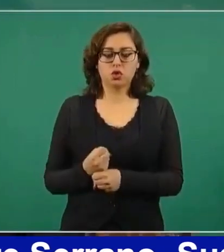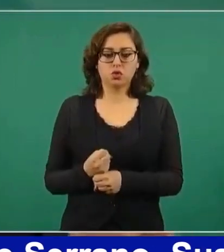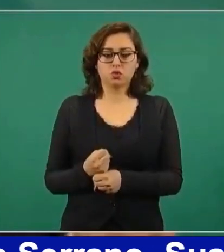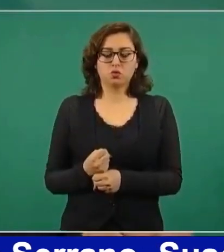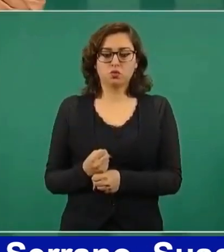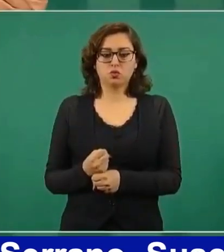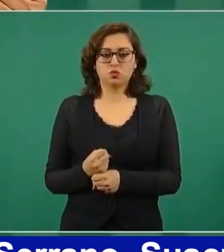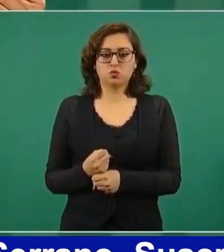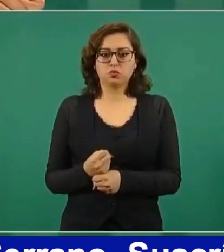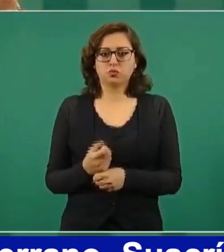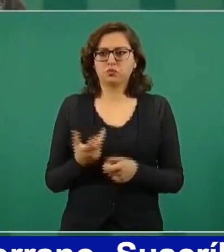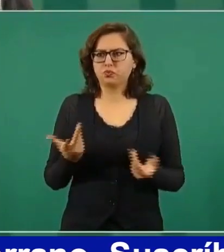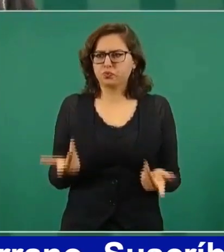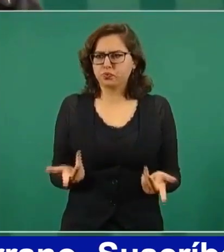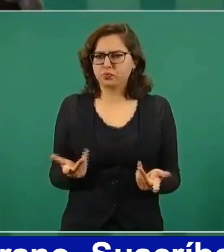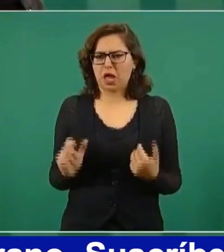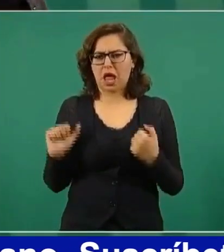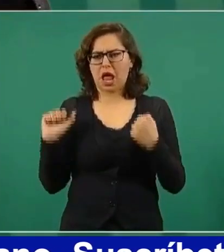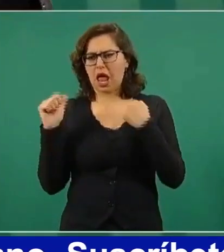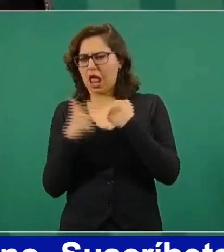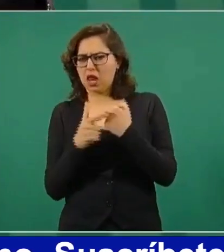un recurso de inconstitucionalidad,